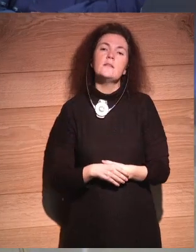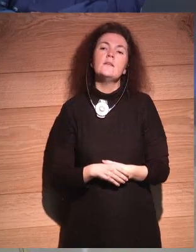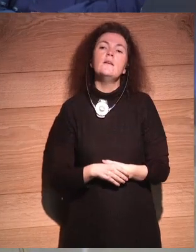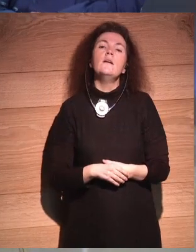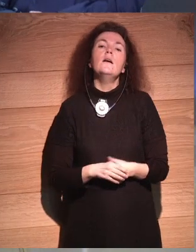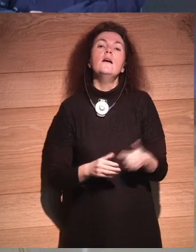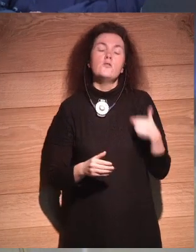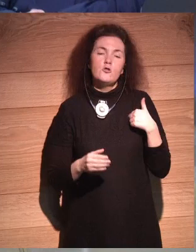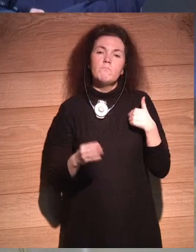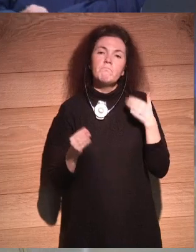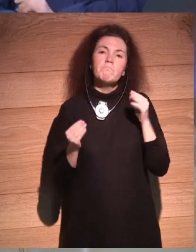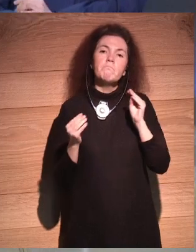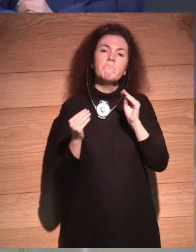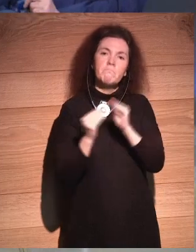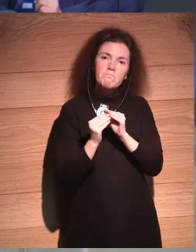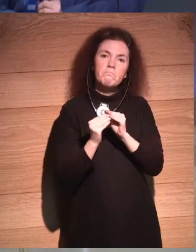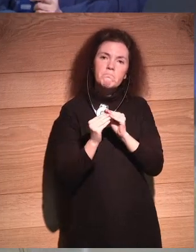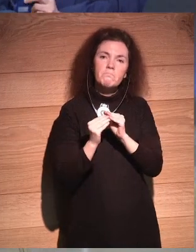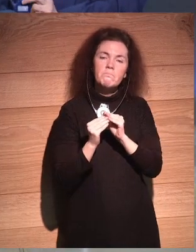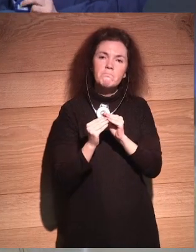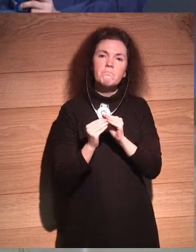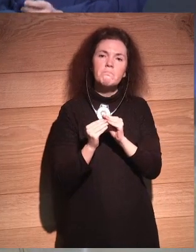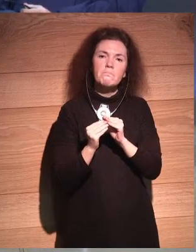Yo básicamente estoy de acuerdo contigo.